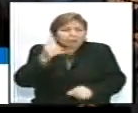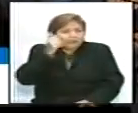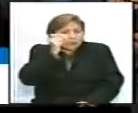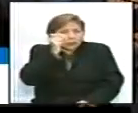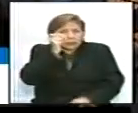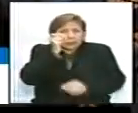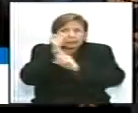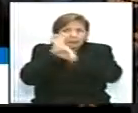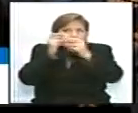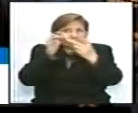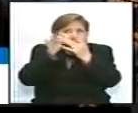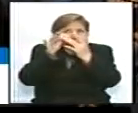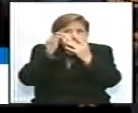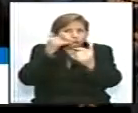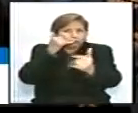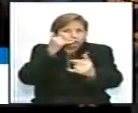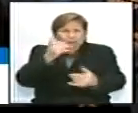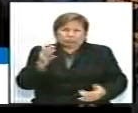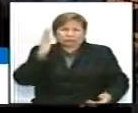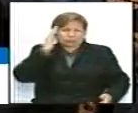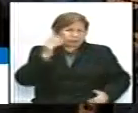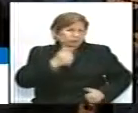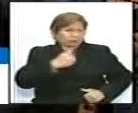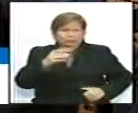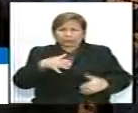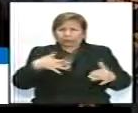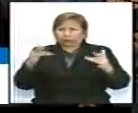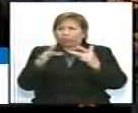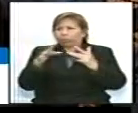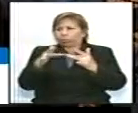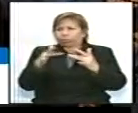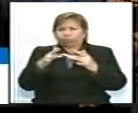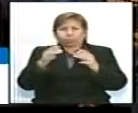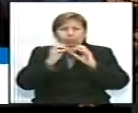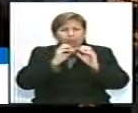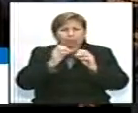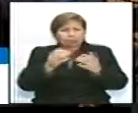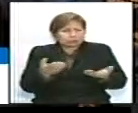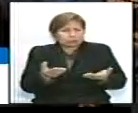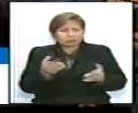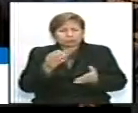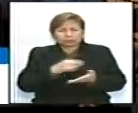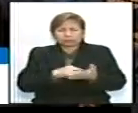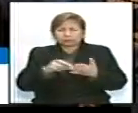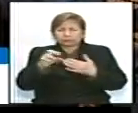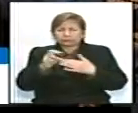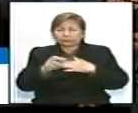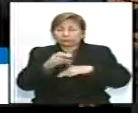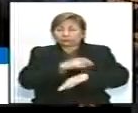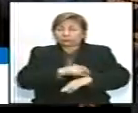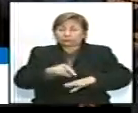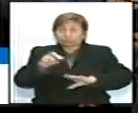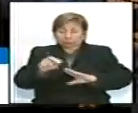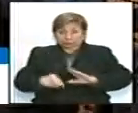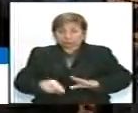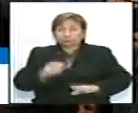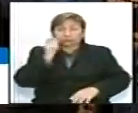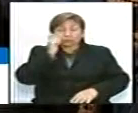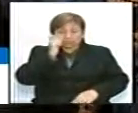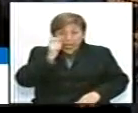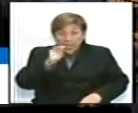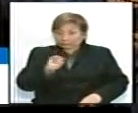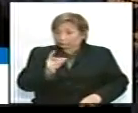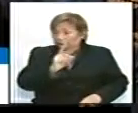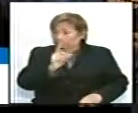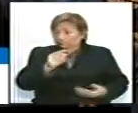portátiles. Un policía que no se puede comunicar a través de un equipo profesional, una radio, es un policía